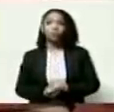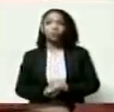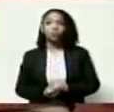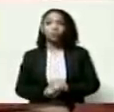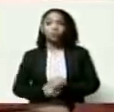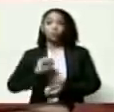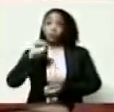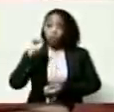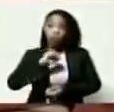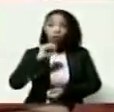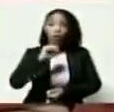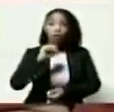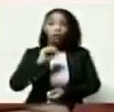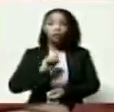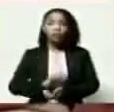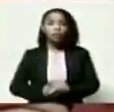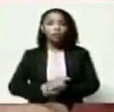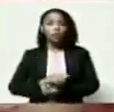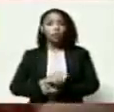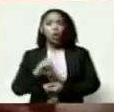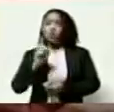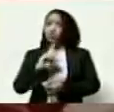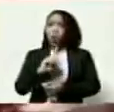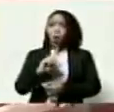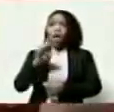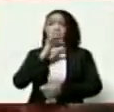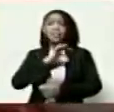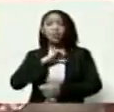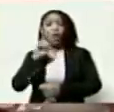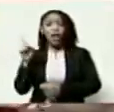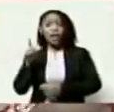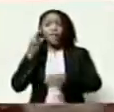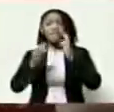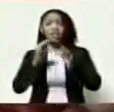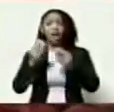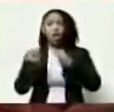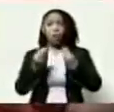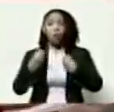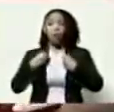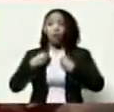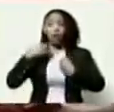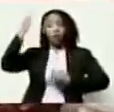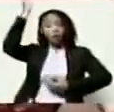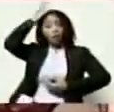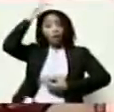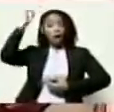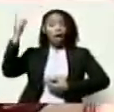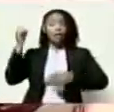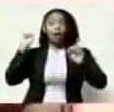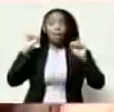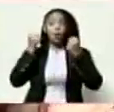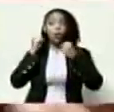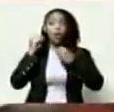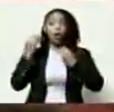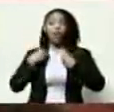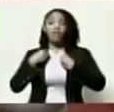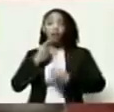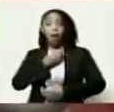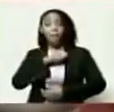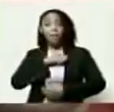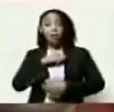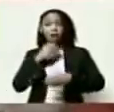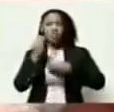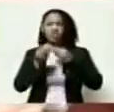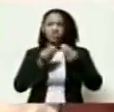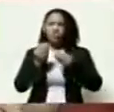Sí. No, que, o la señora esta que era fiscal, ¿cómo viven como reyes? Viven en Bogotá y ahora viven en España.